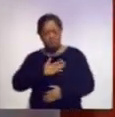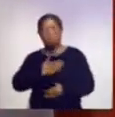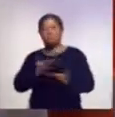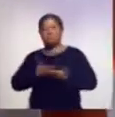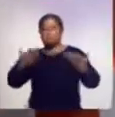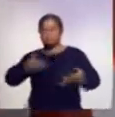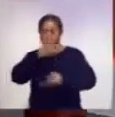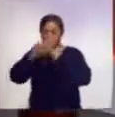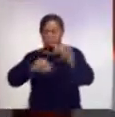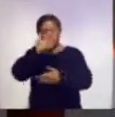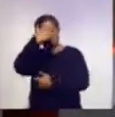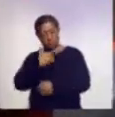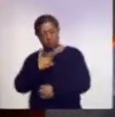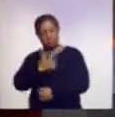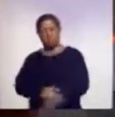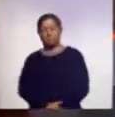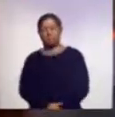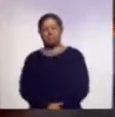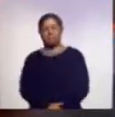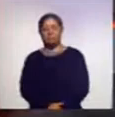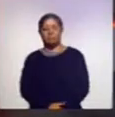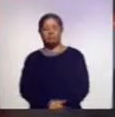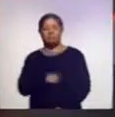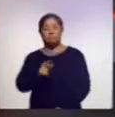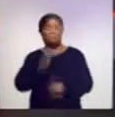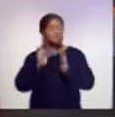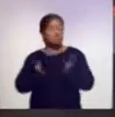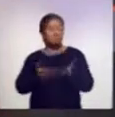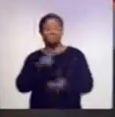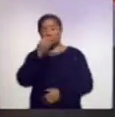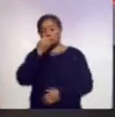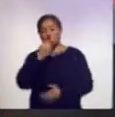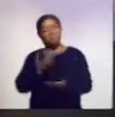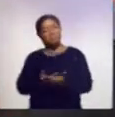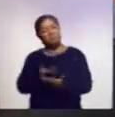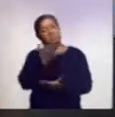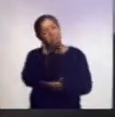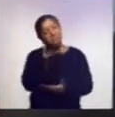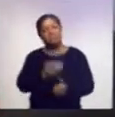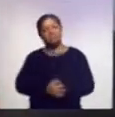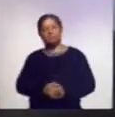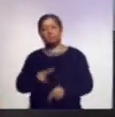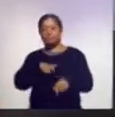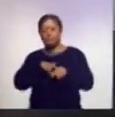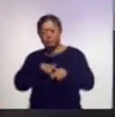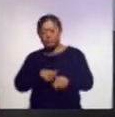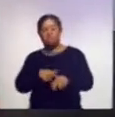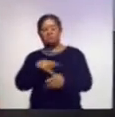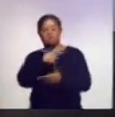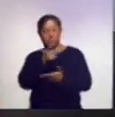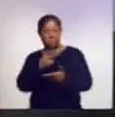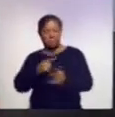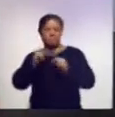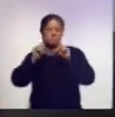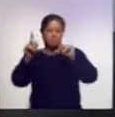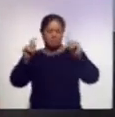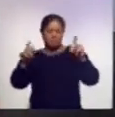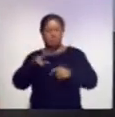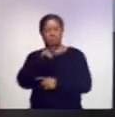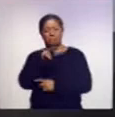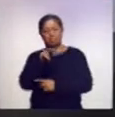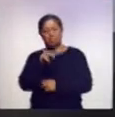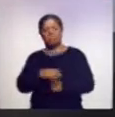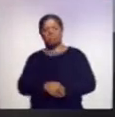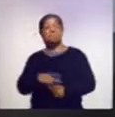tercera emisión de Ahora Noticias. Si se dispone usted a comer, tenga usted buen provecho. Siga usted con la programación de Tlaxcala